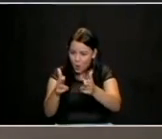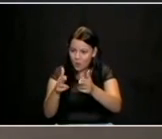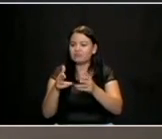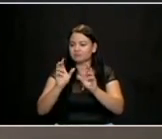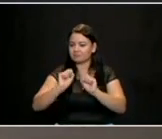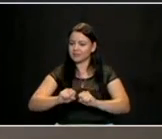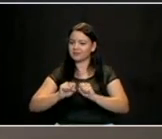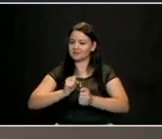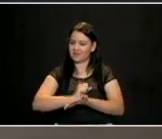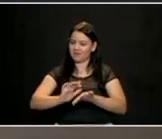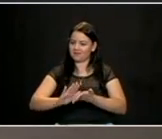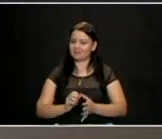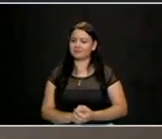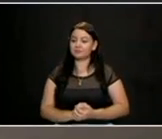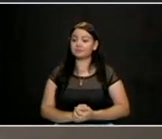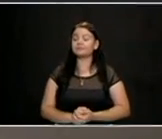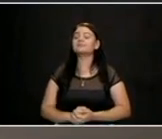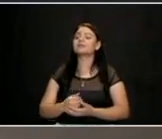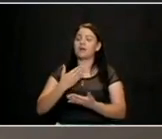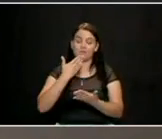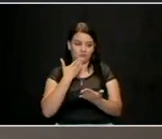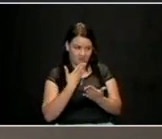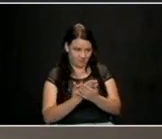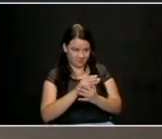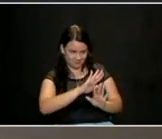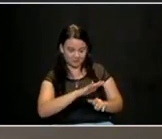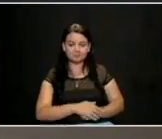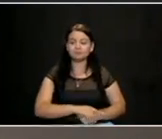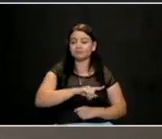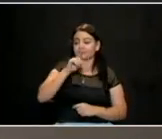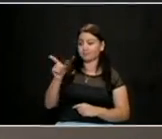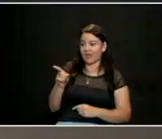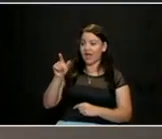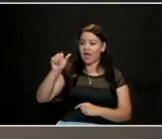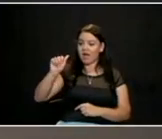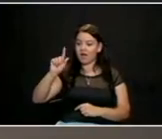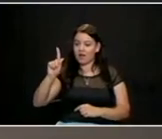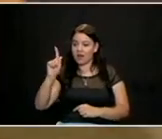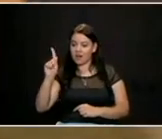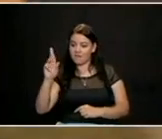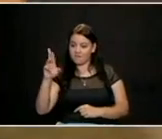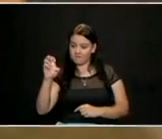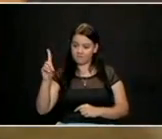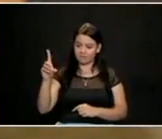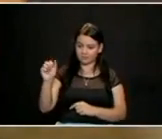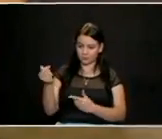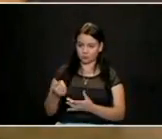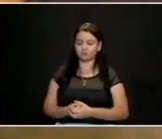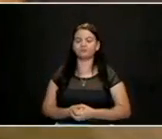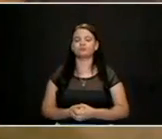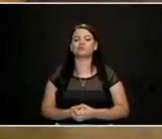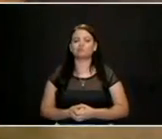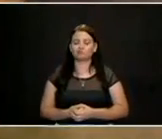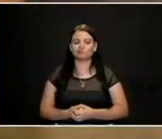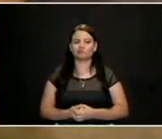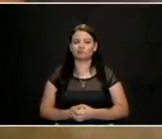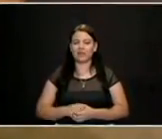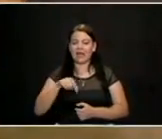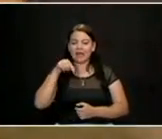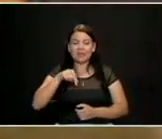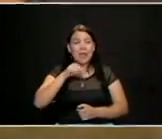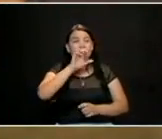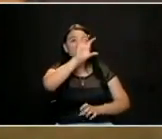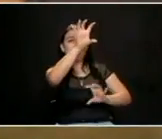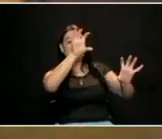Muchas gracias, candidato. Ahora el turno es para Alfredo Ramos Maya. Medellín es referente internacional y tenemos que